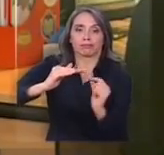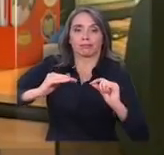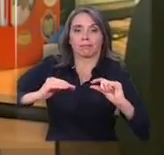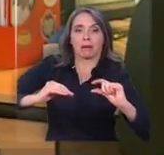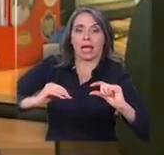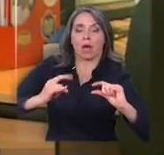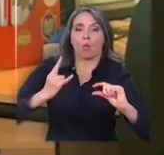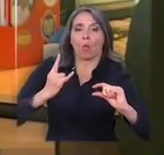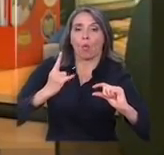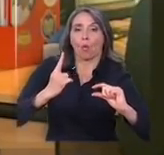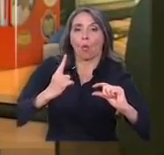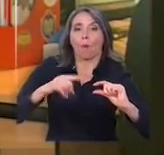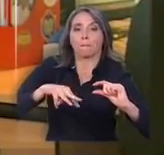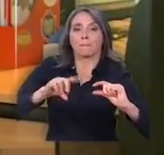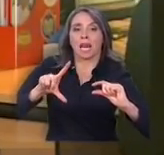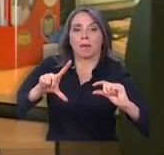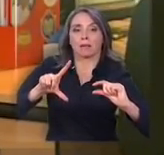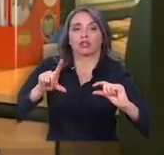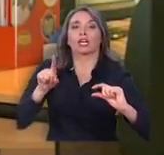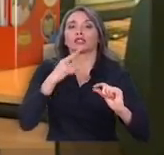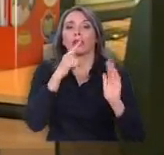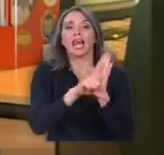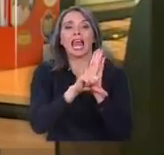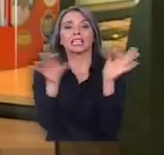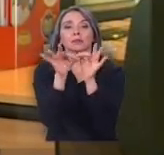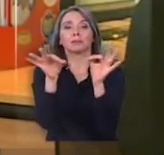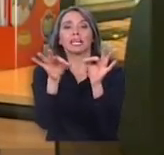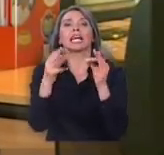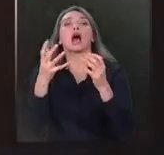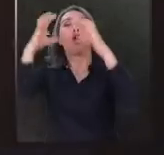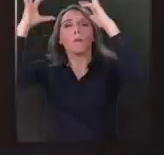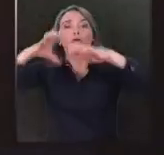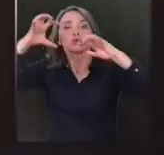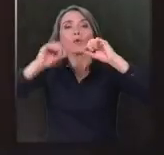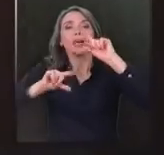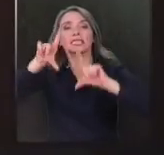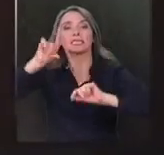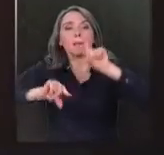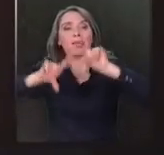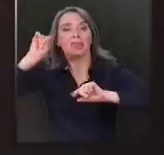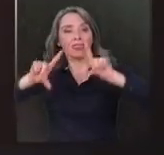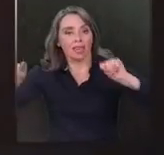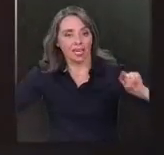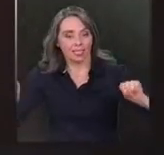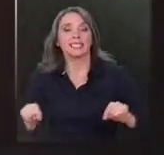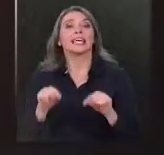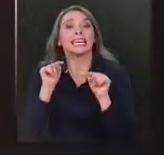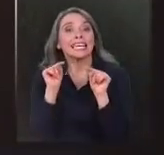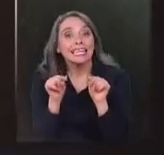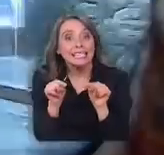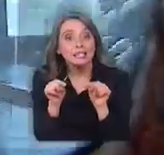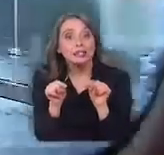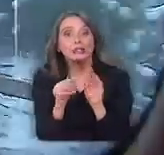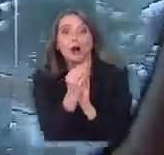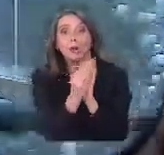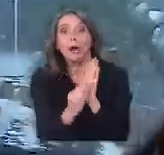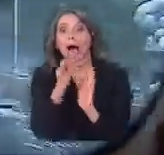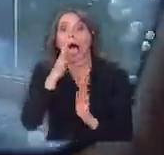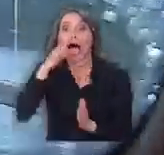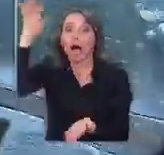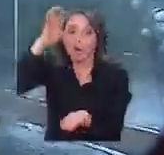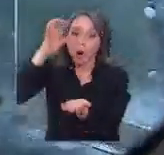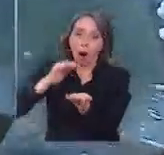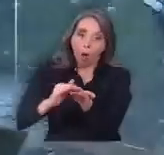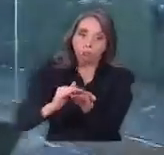1 milímetro. Esa es la medida legal, por decirlo de alguna forma, de las precipitaciones. Y eso solo considera el agua